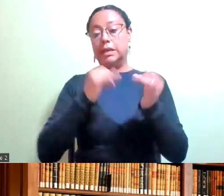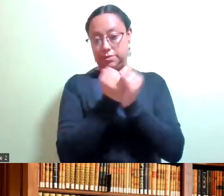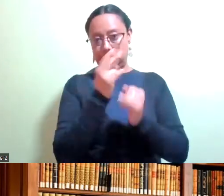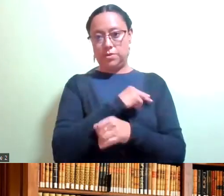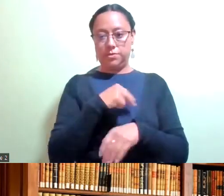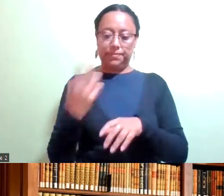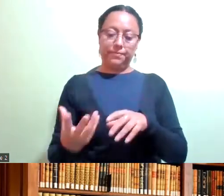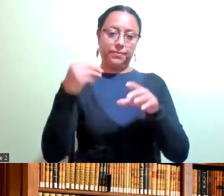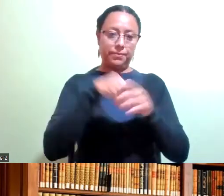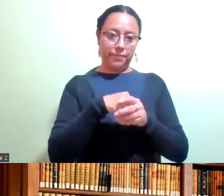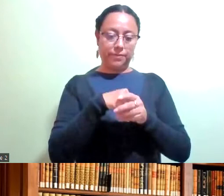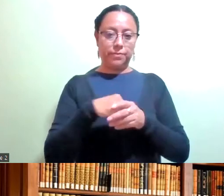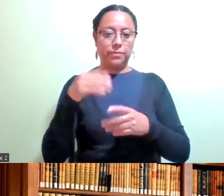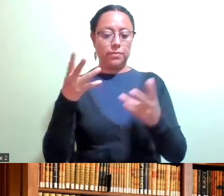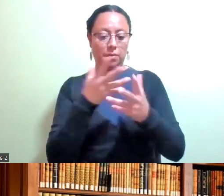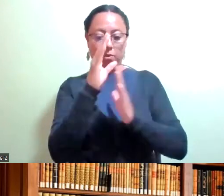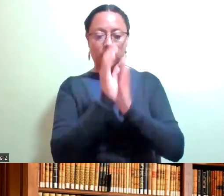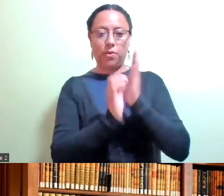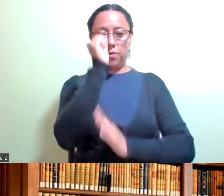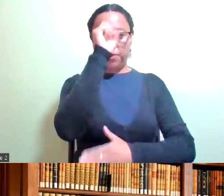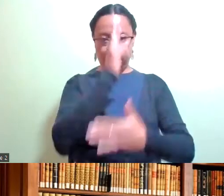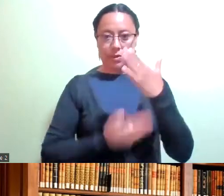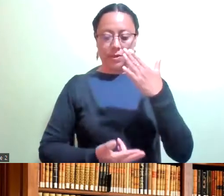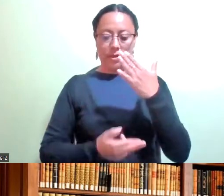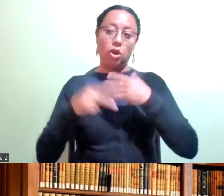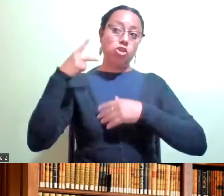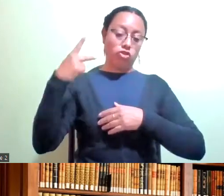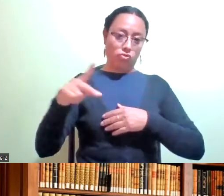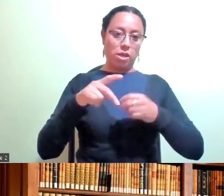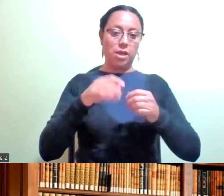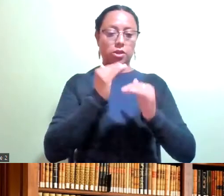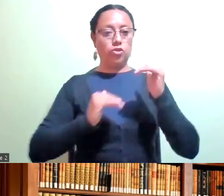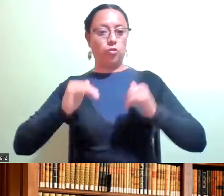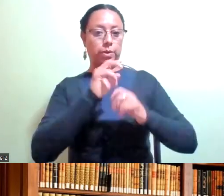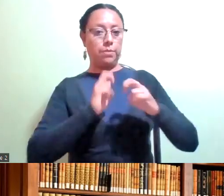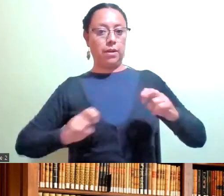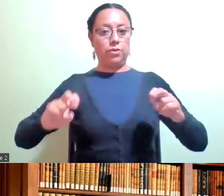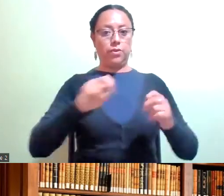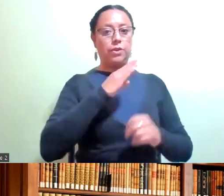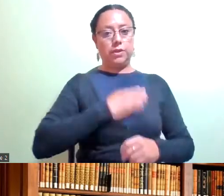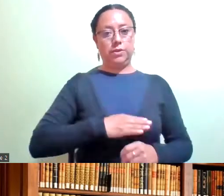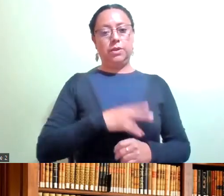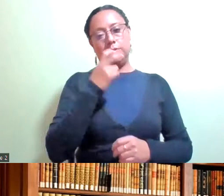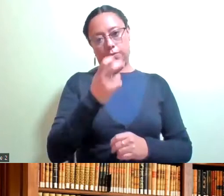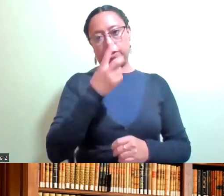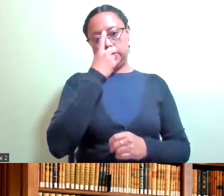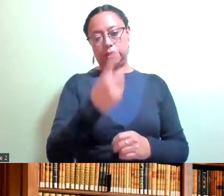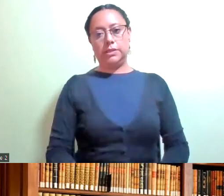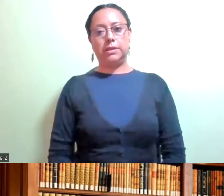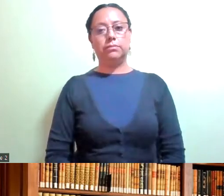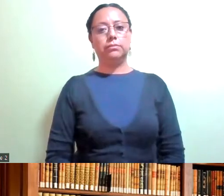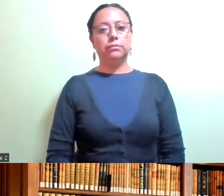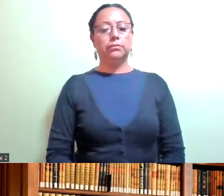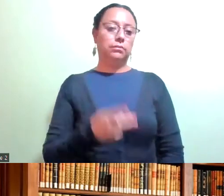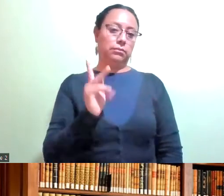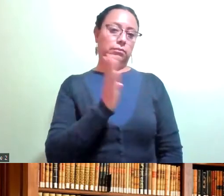acción de inconstitucionalidad de la Suprema Corte de Justicia. Por eso es que se menciona. Pero bueno, no sé si alguien más